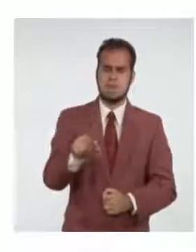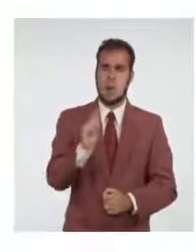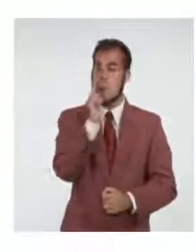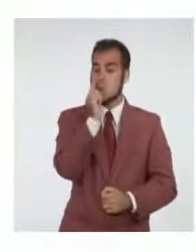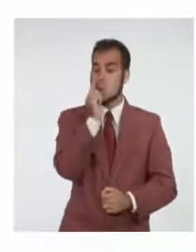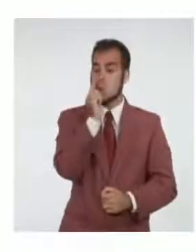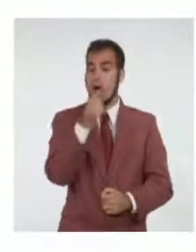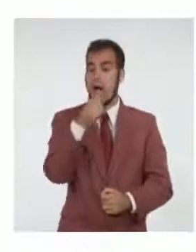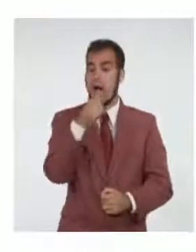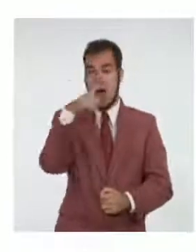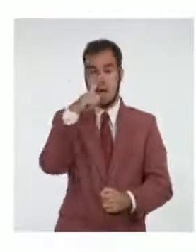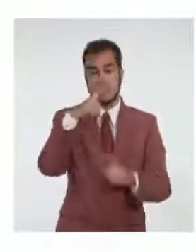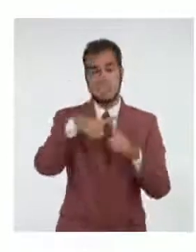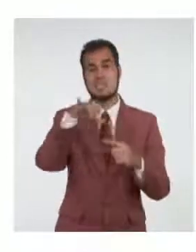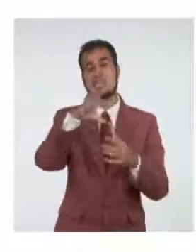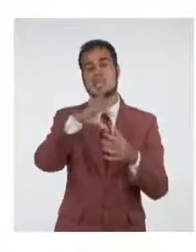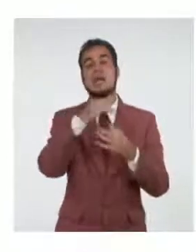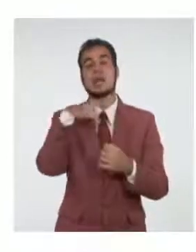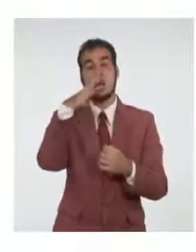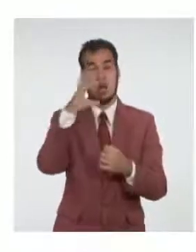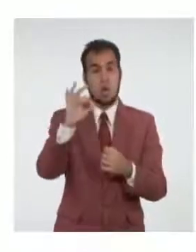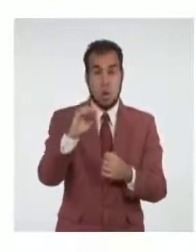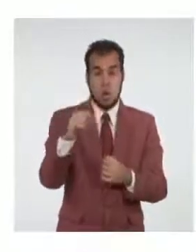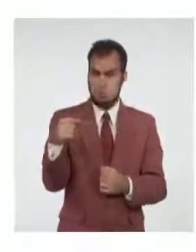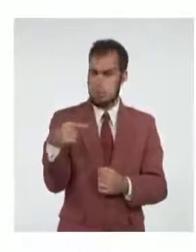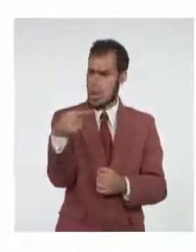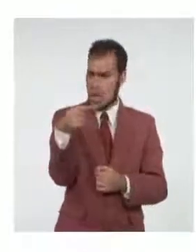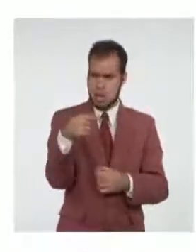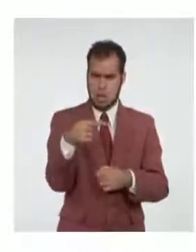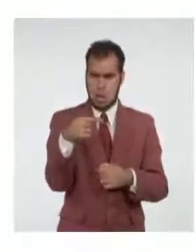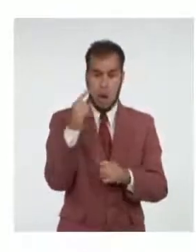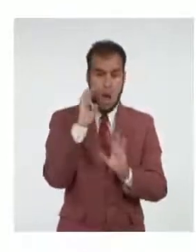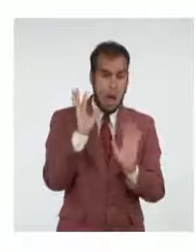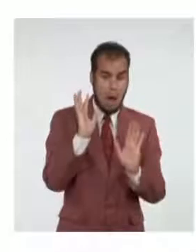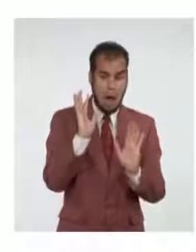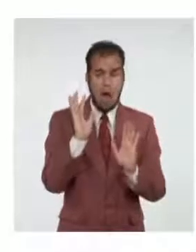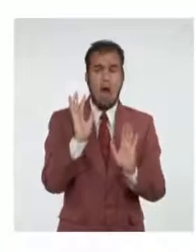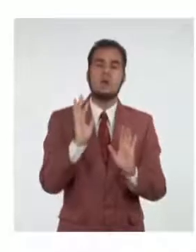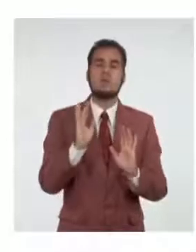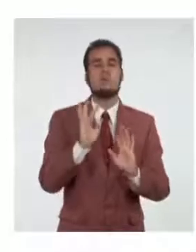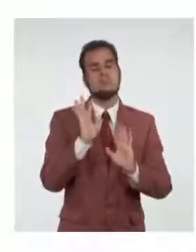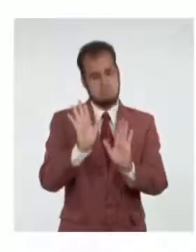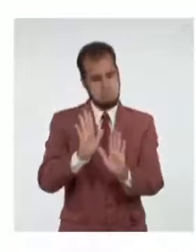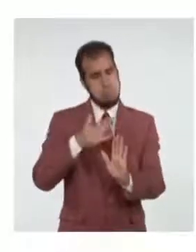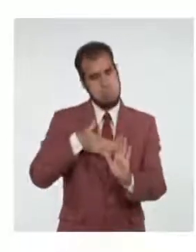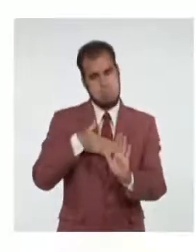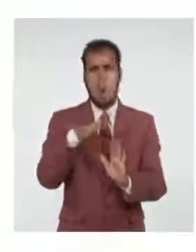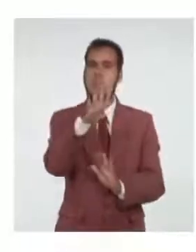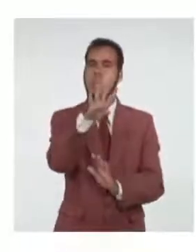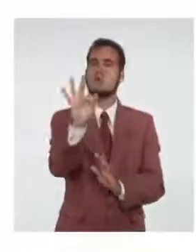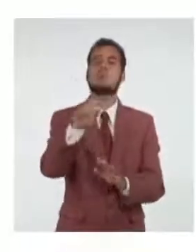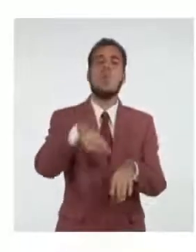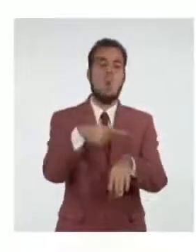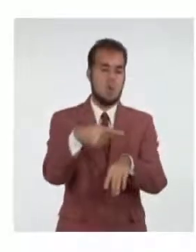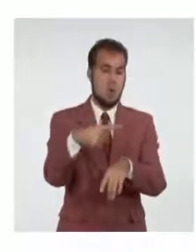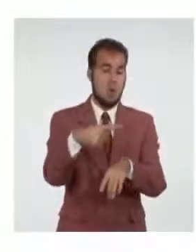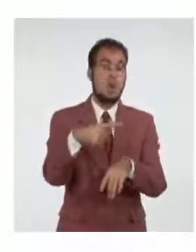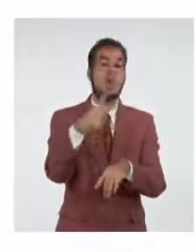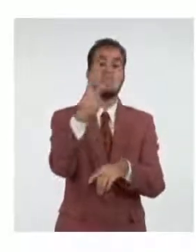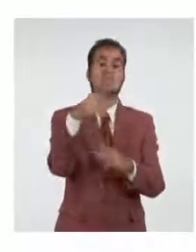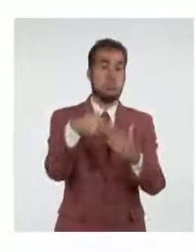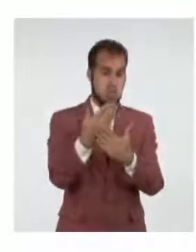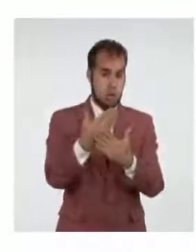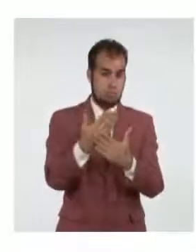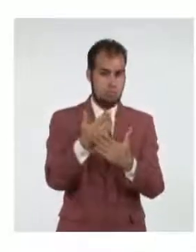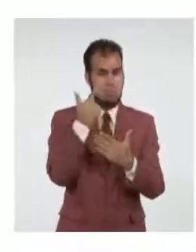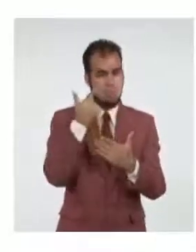las 48 horas. Y como va a explicar la doctora Porque Liliana, teniendo los síntomas puede dar negativo el test de antígeno. Sí, teniendo síntomas puede